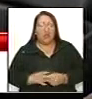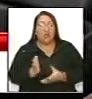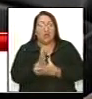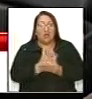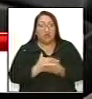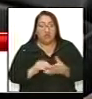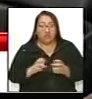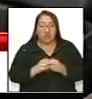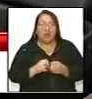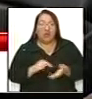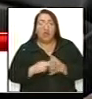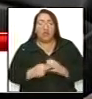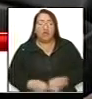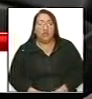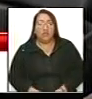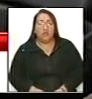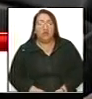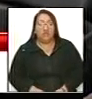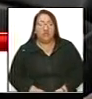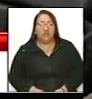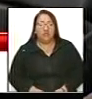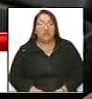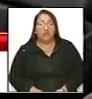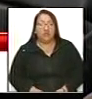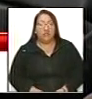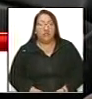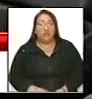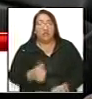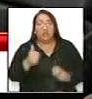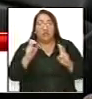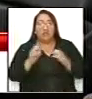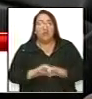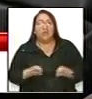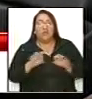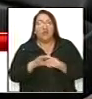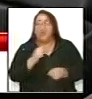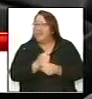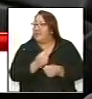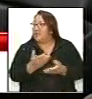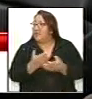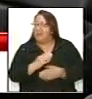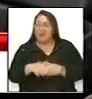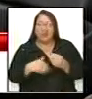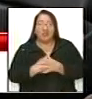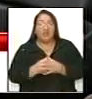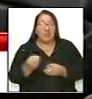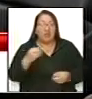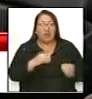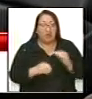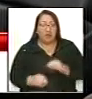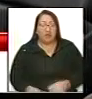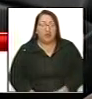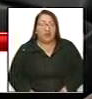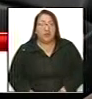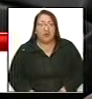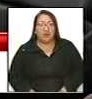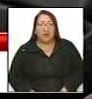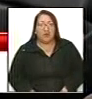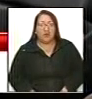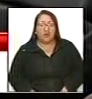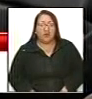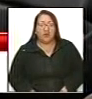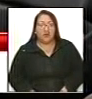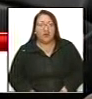confianza del sistema, ¿no? Esto sería deseable. Otro tema adicional, por ejemplo, implementar o que se permita el